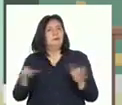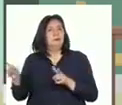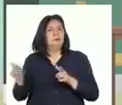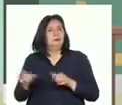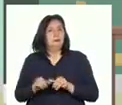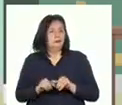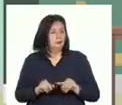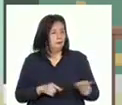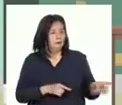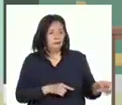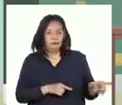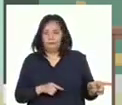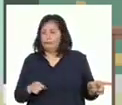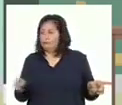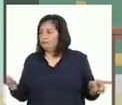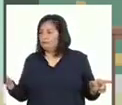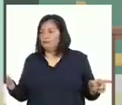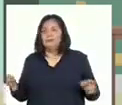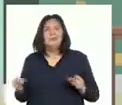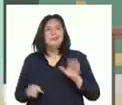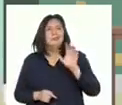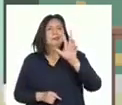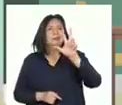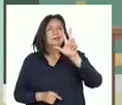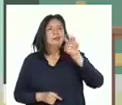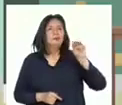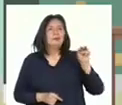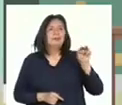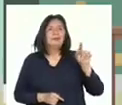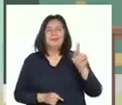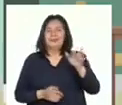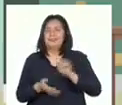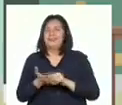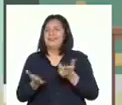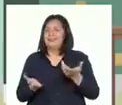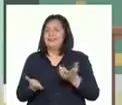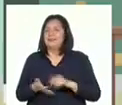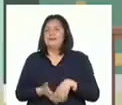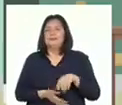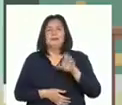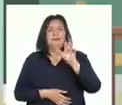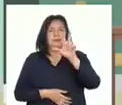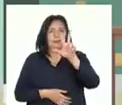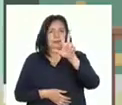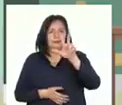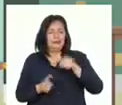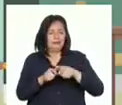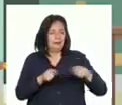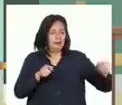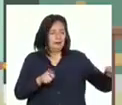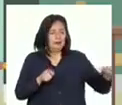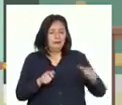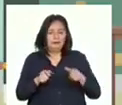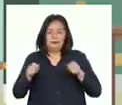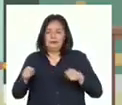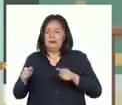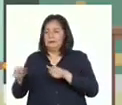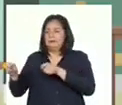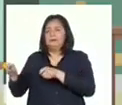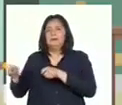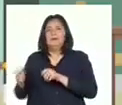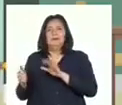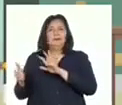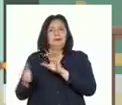de la sala que han encontrado es de 3 metros, es decir, 3 cintas métricas enteras y